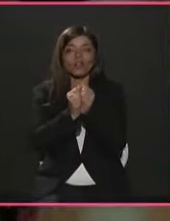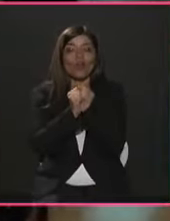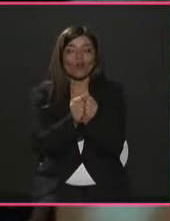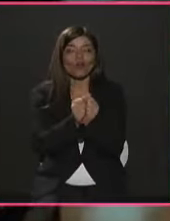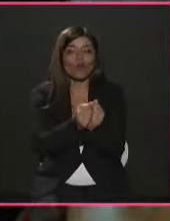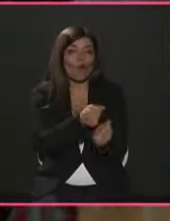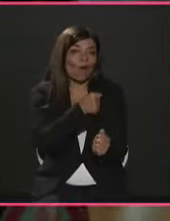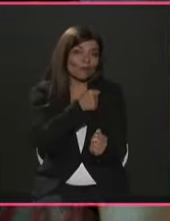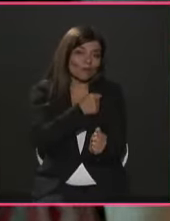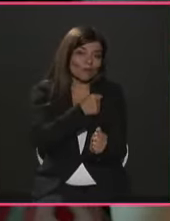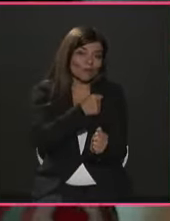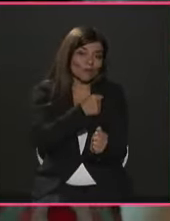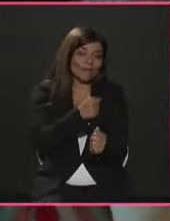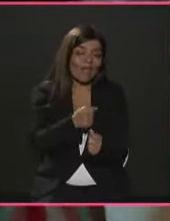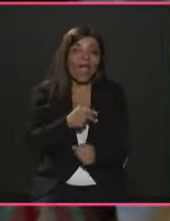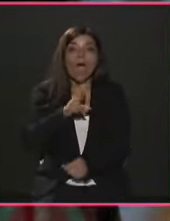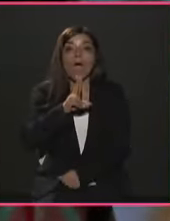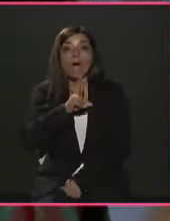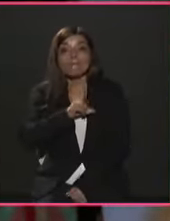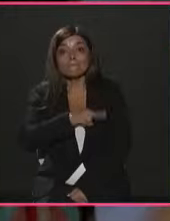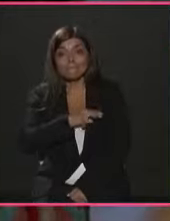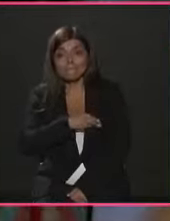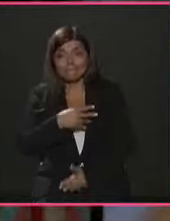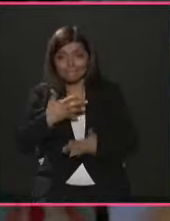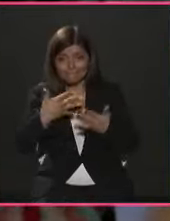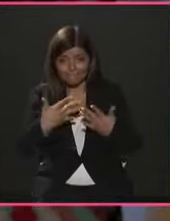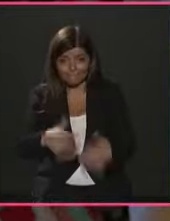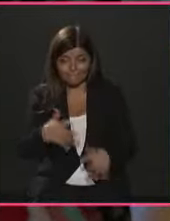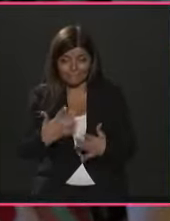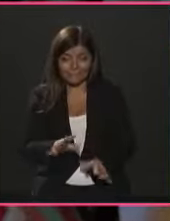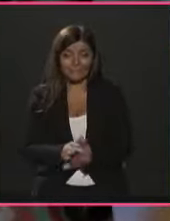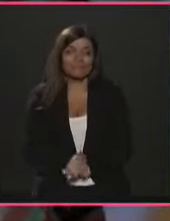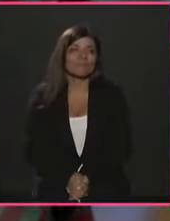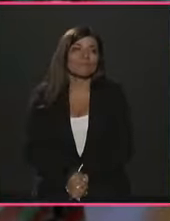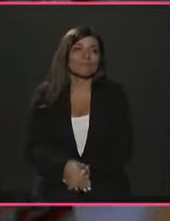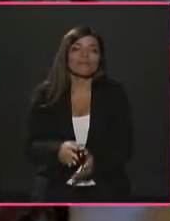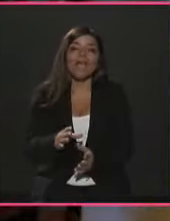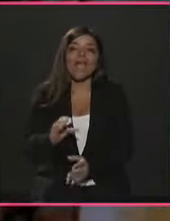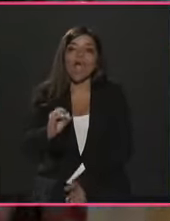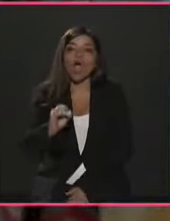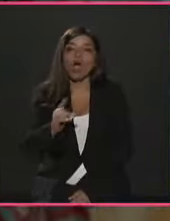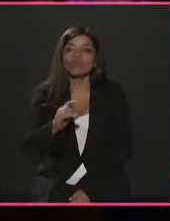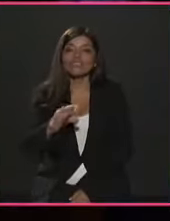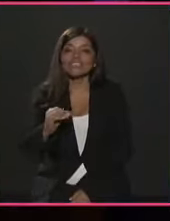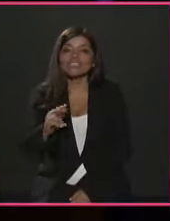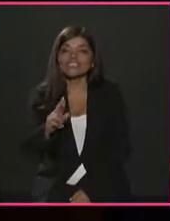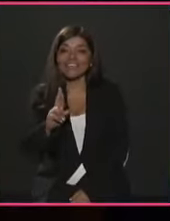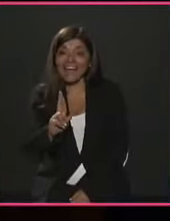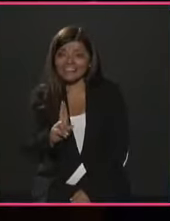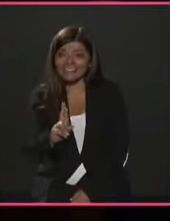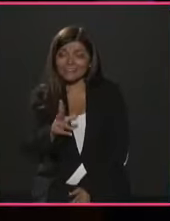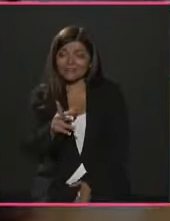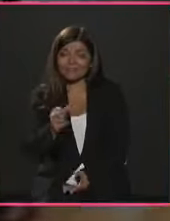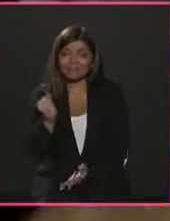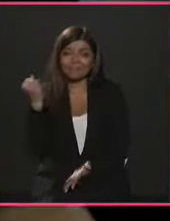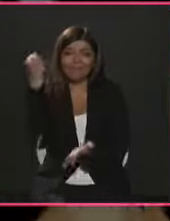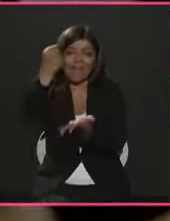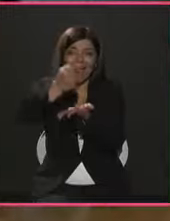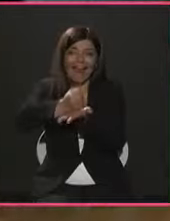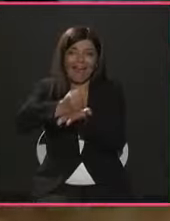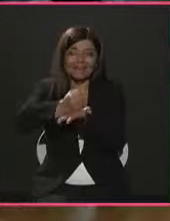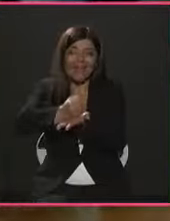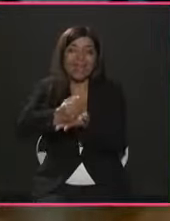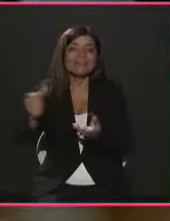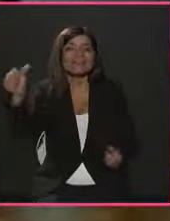colega una colega premiada Además queremos saber todo este premio el Óscar de la ciencia Se podría decir también de la